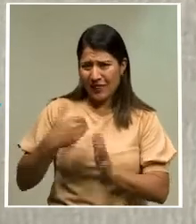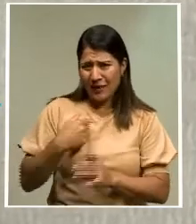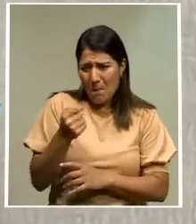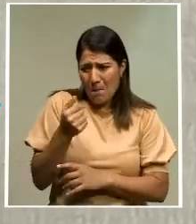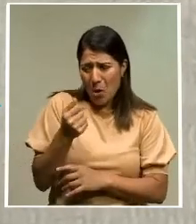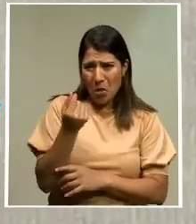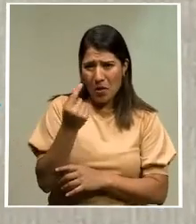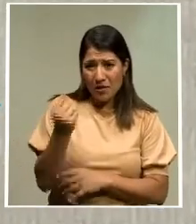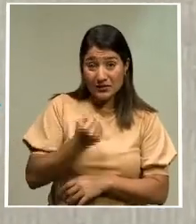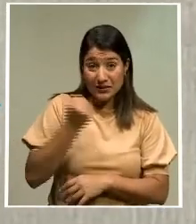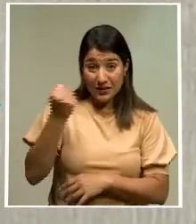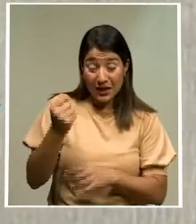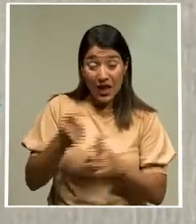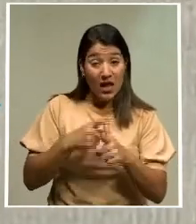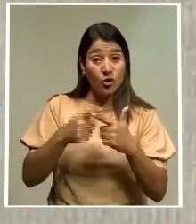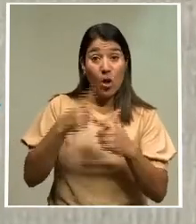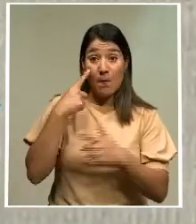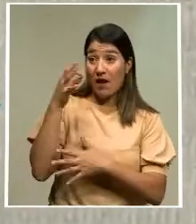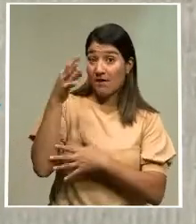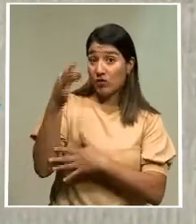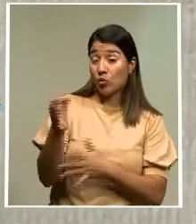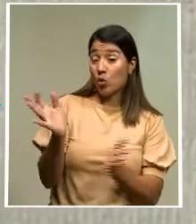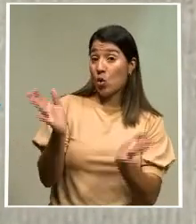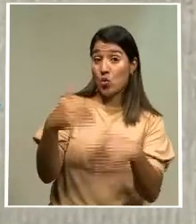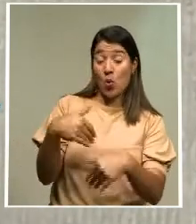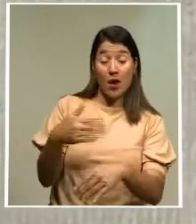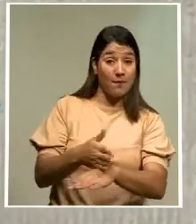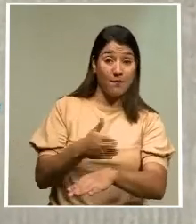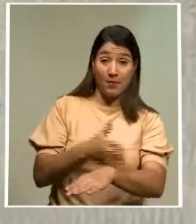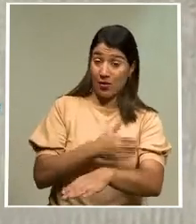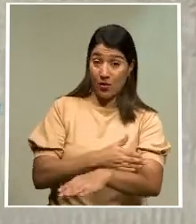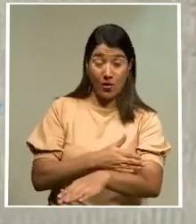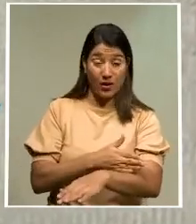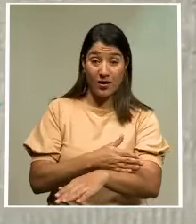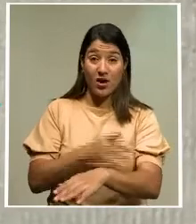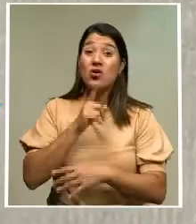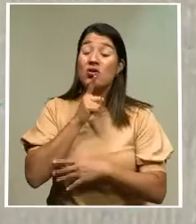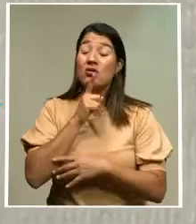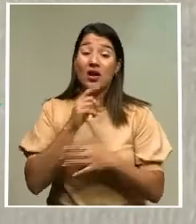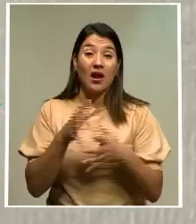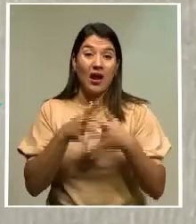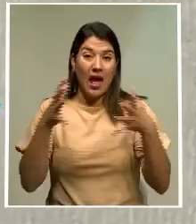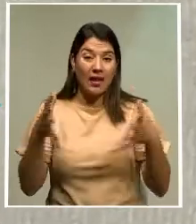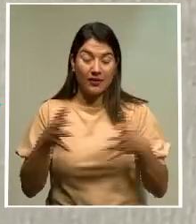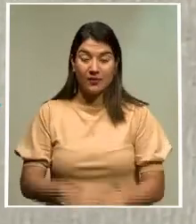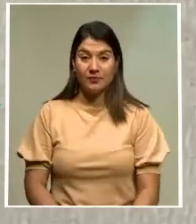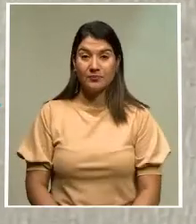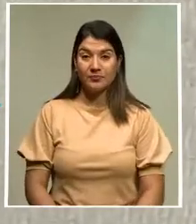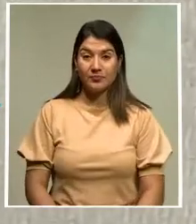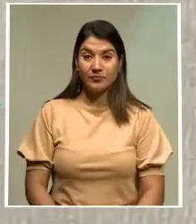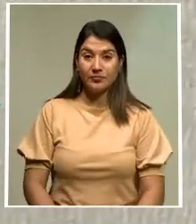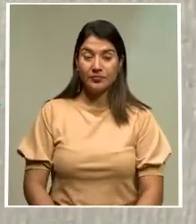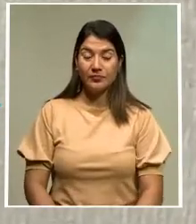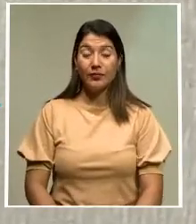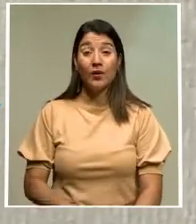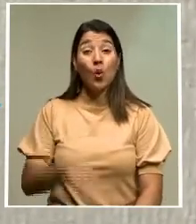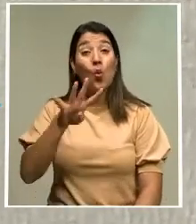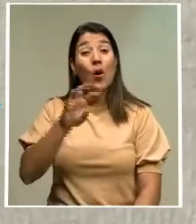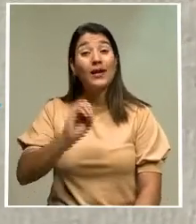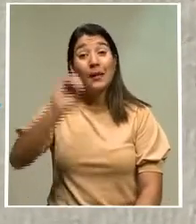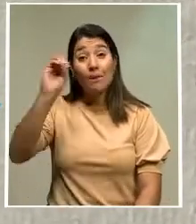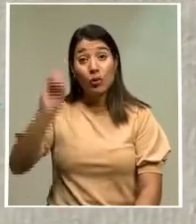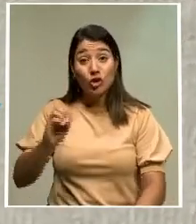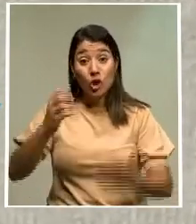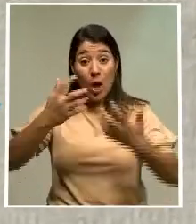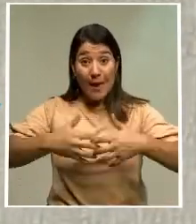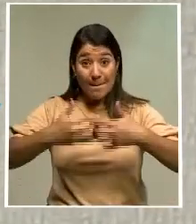y lo que se ve a futuro, no vemos un crecimiento realmente grande en los próximos meses. El 40% de las